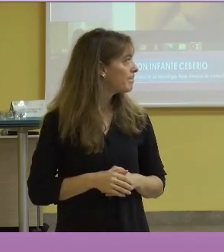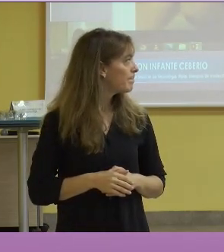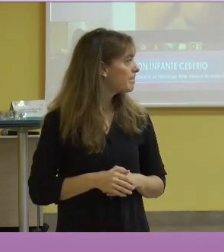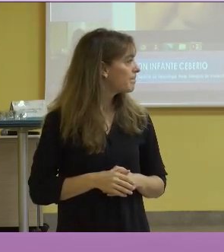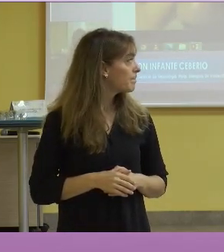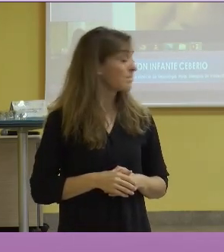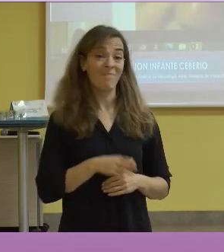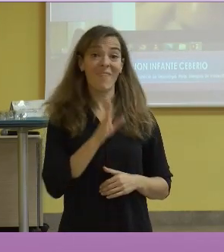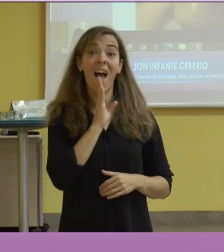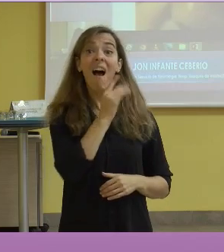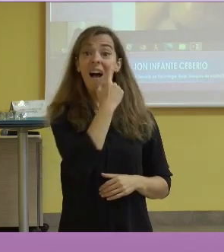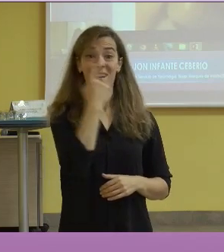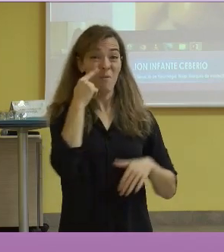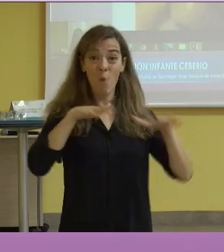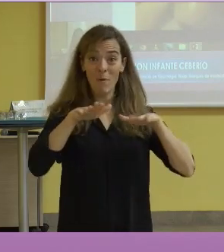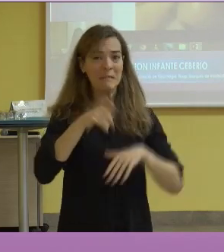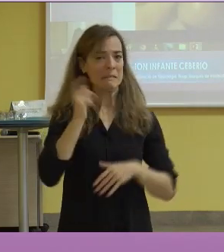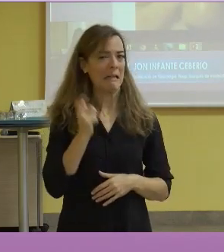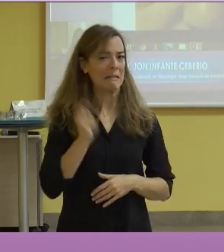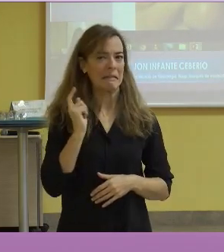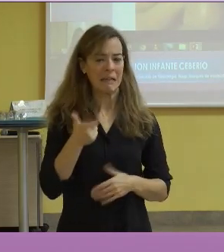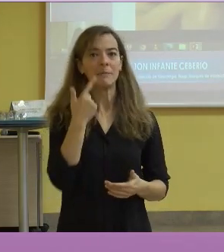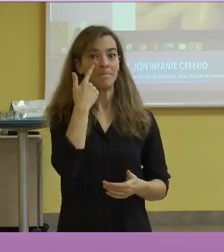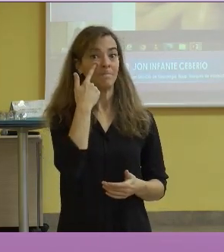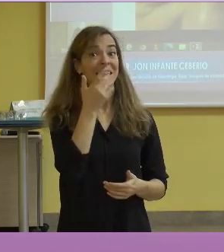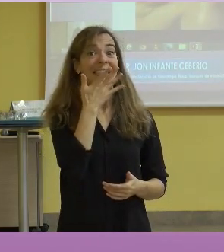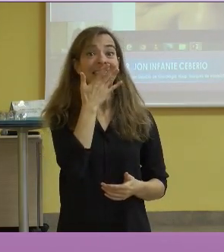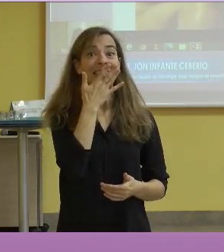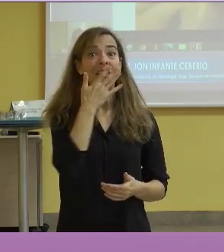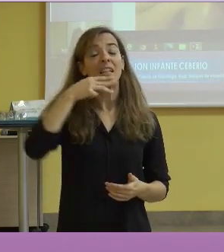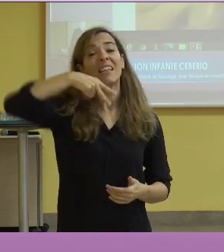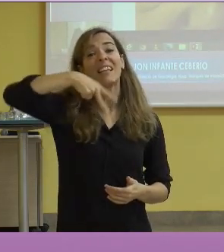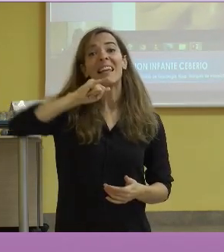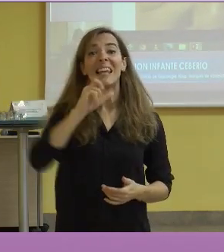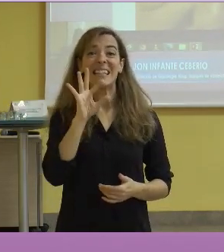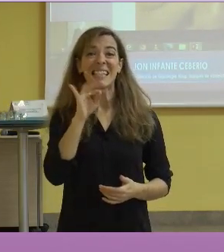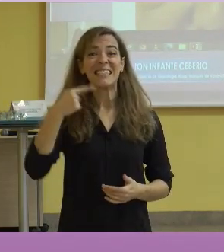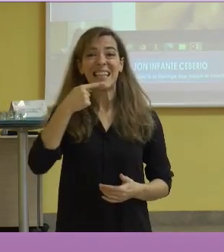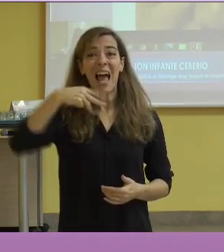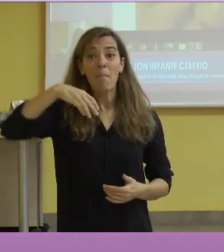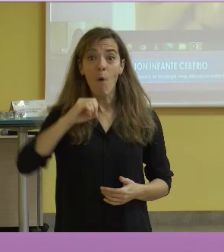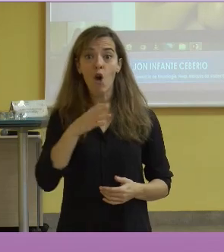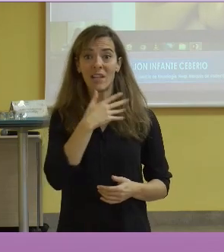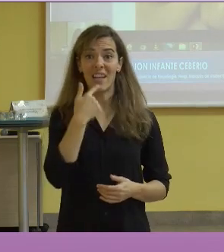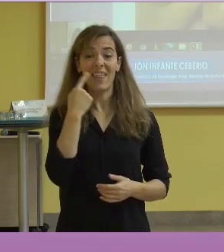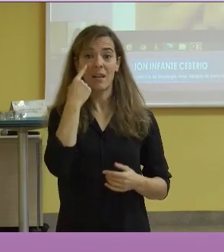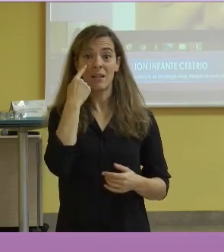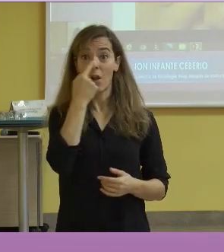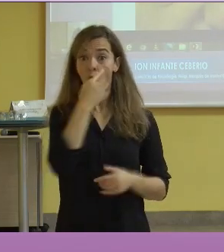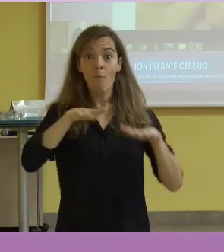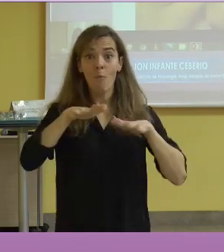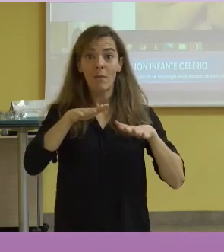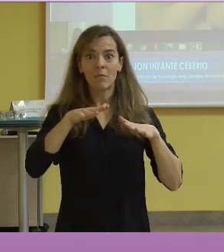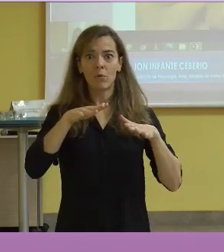Y lo que hablábamos de los movimientos oculares, es muy común que exista un signo como es el nistagmo, que es un rebote del movimiento de los